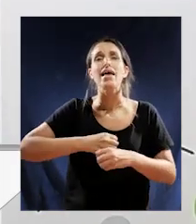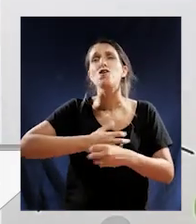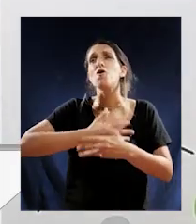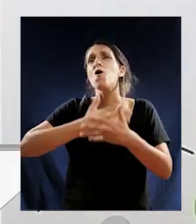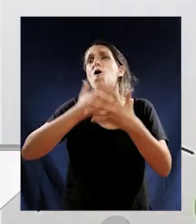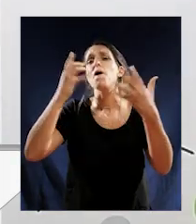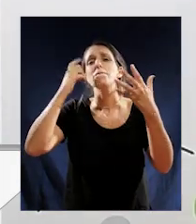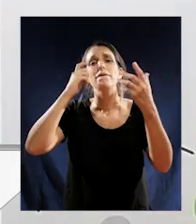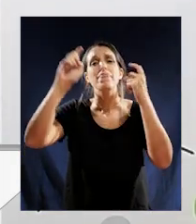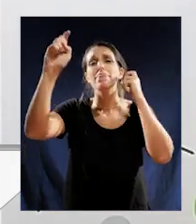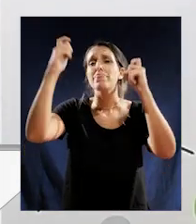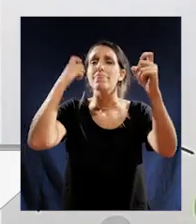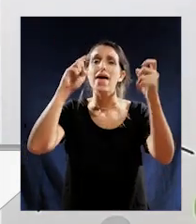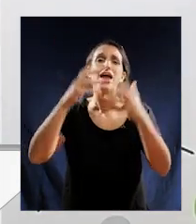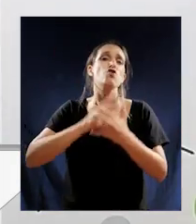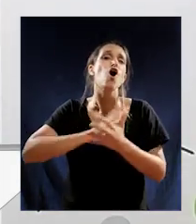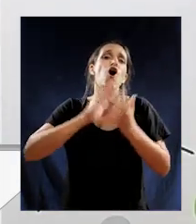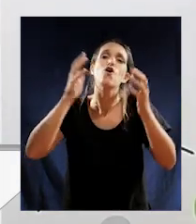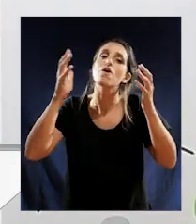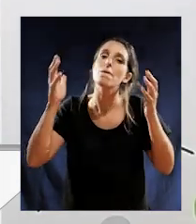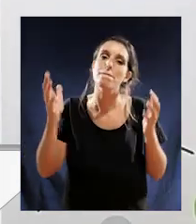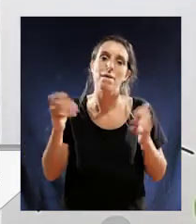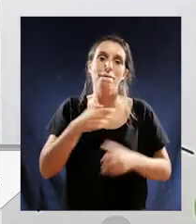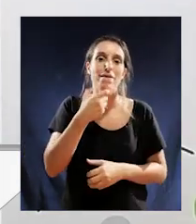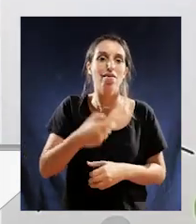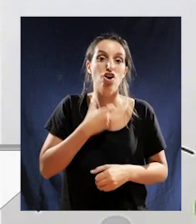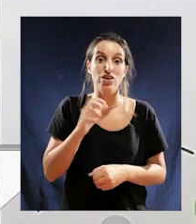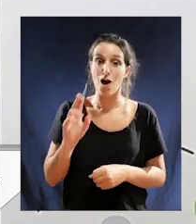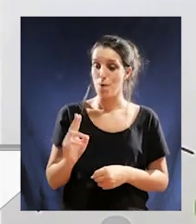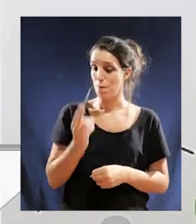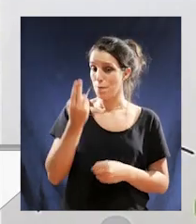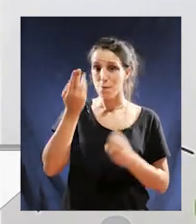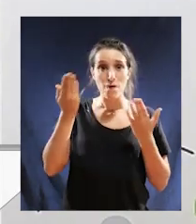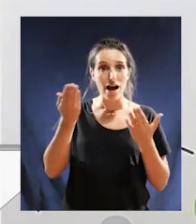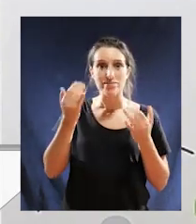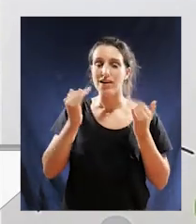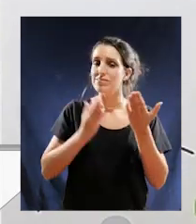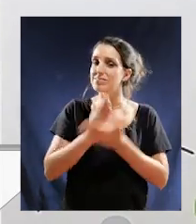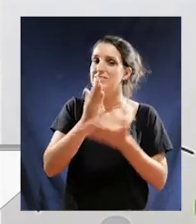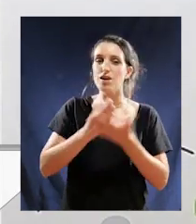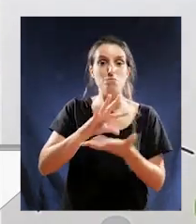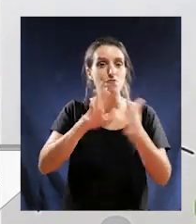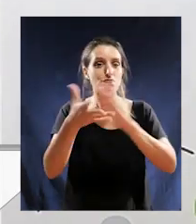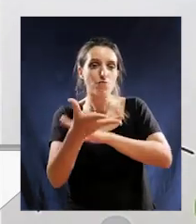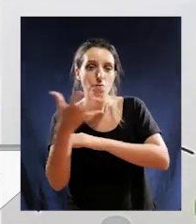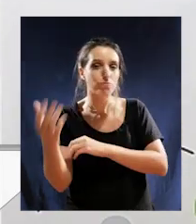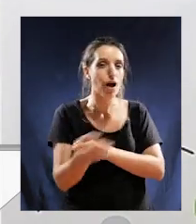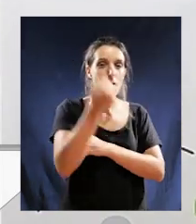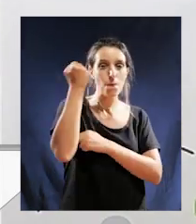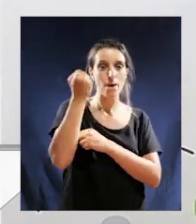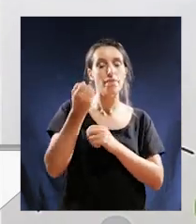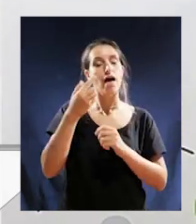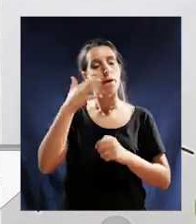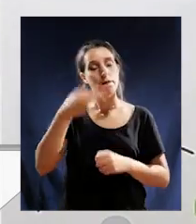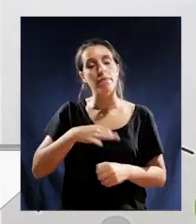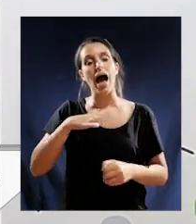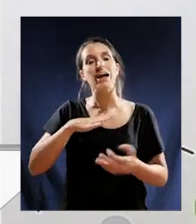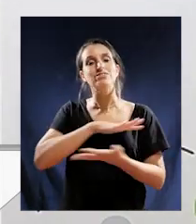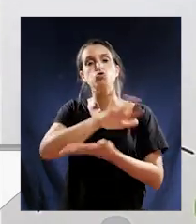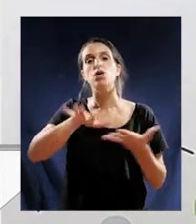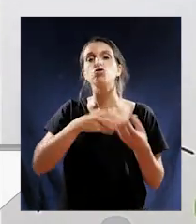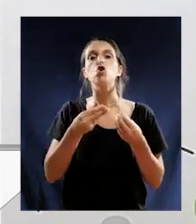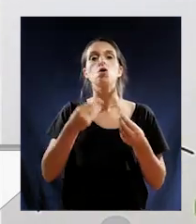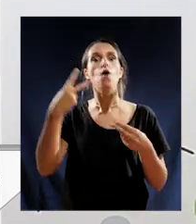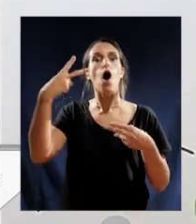tenido en la historia de la pedagogía uruguaya encuentran esas esas maneras pero es verdad que hay situaciones que son muy límites